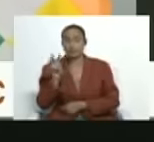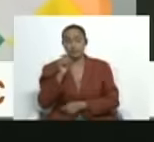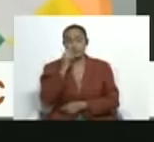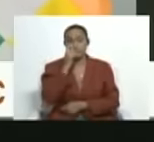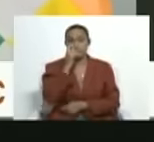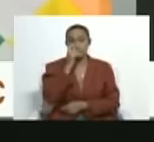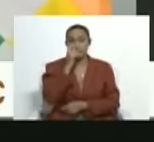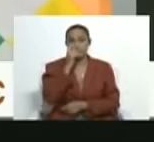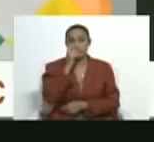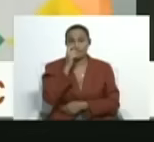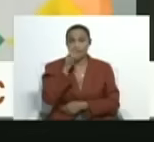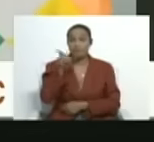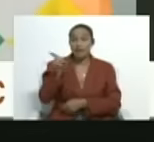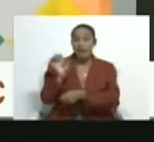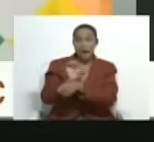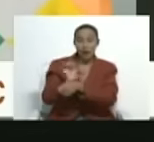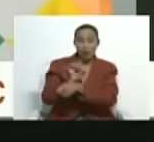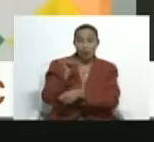1954. En Ecuador,